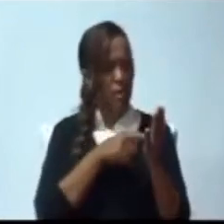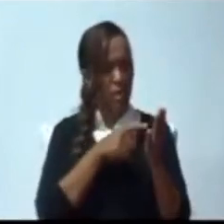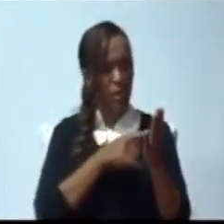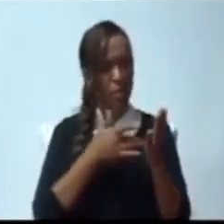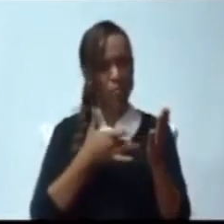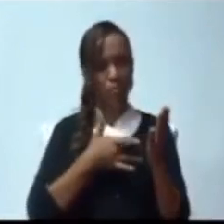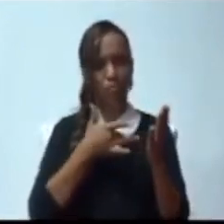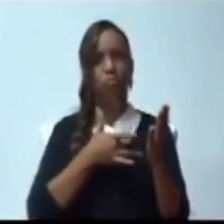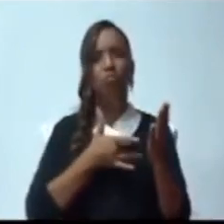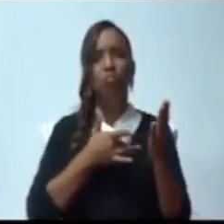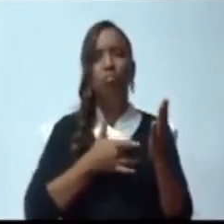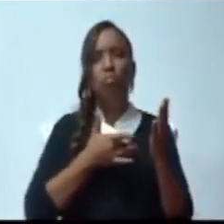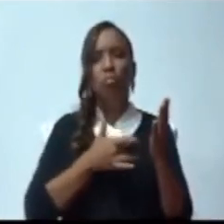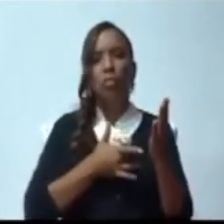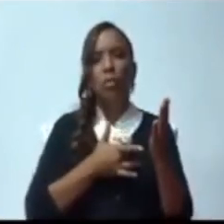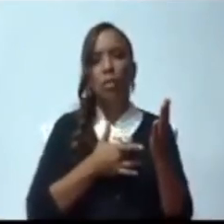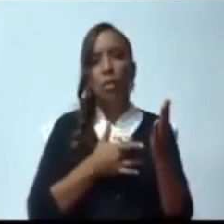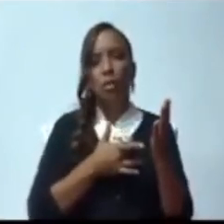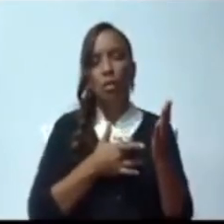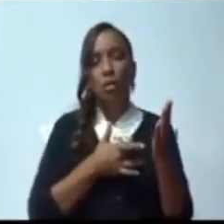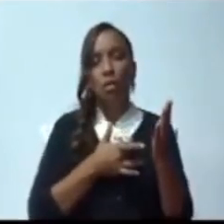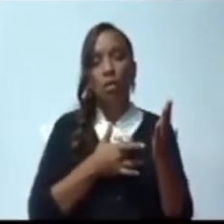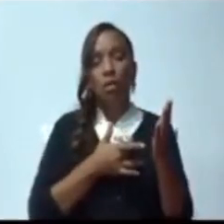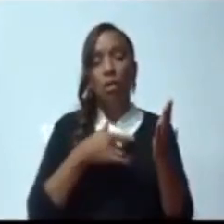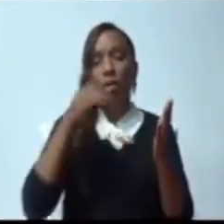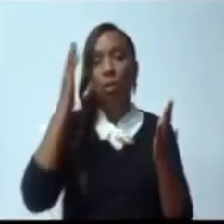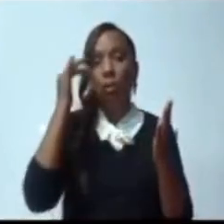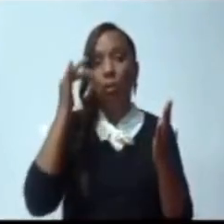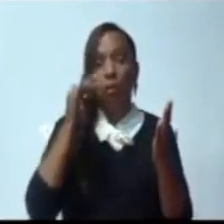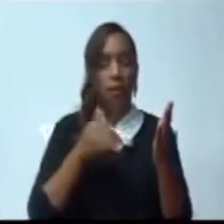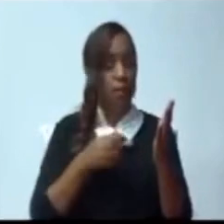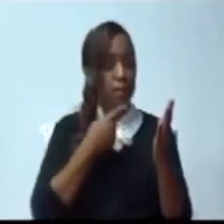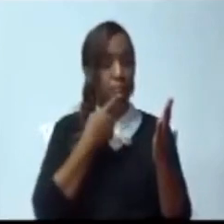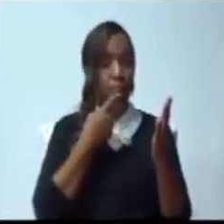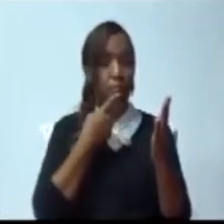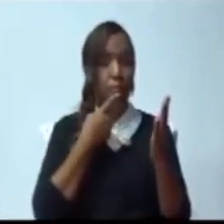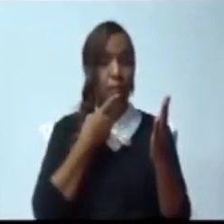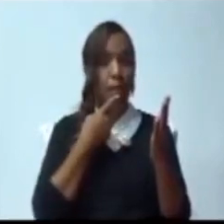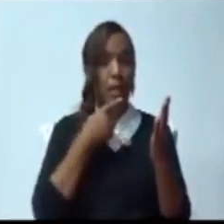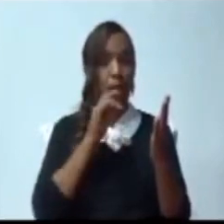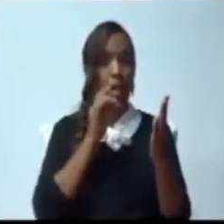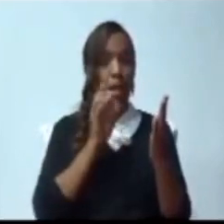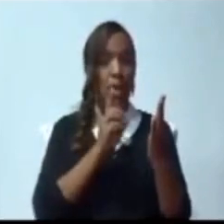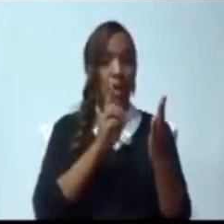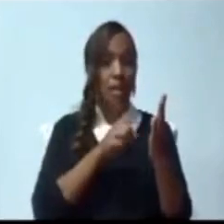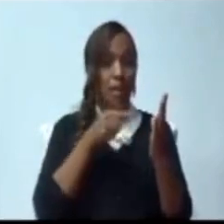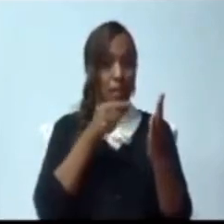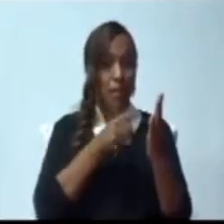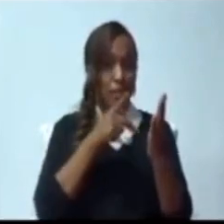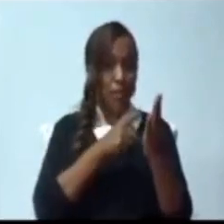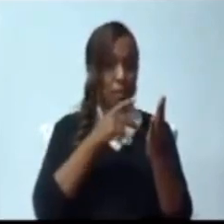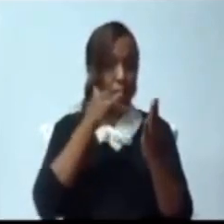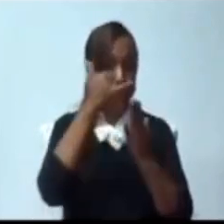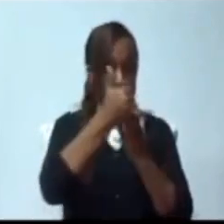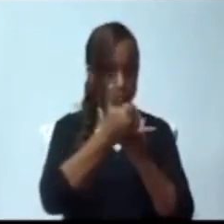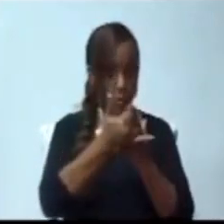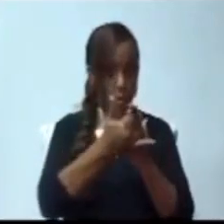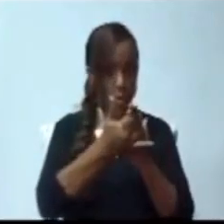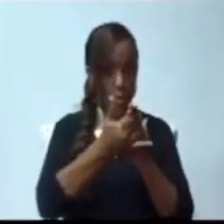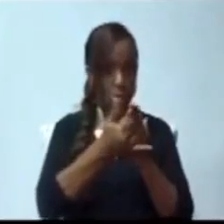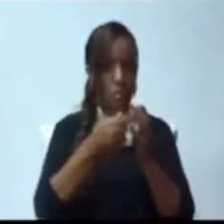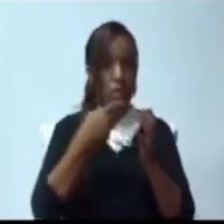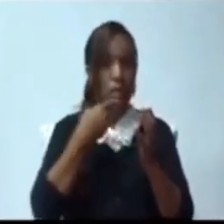forman parte de la cultura, de la historia del pueblo